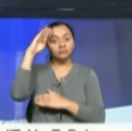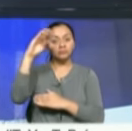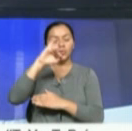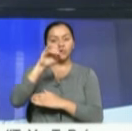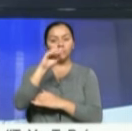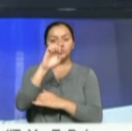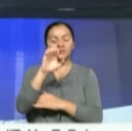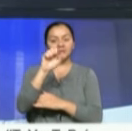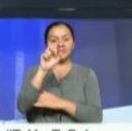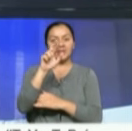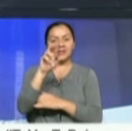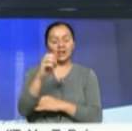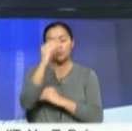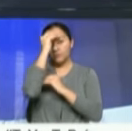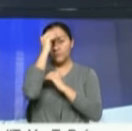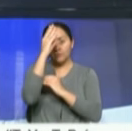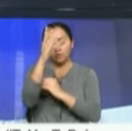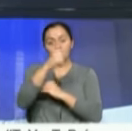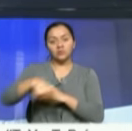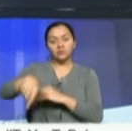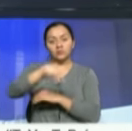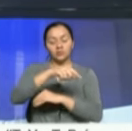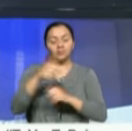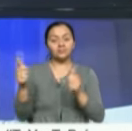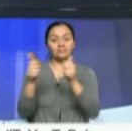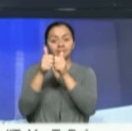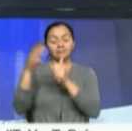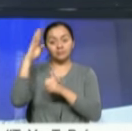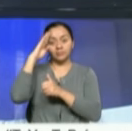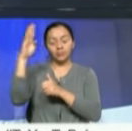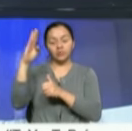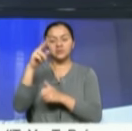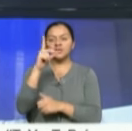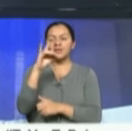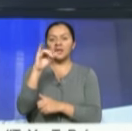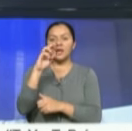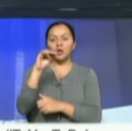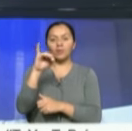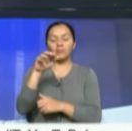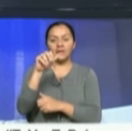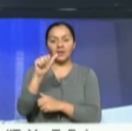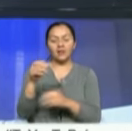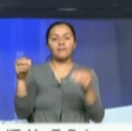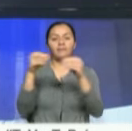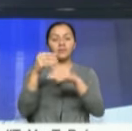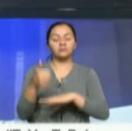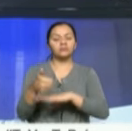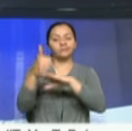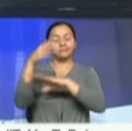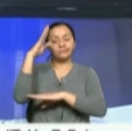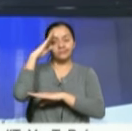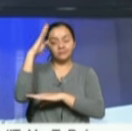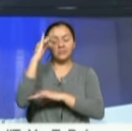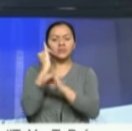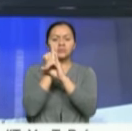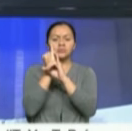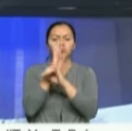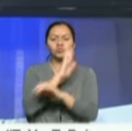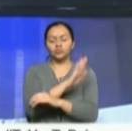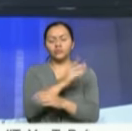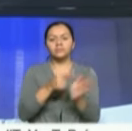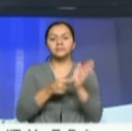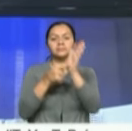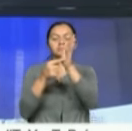Serrano, durante una rueda de prensa junto al comandante de la policía, Diego Mejía, y otros altos oficiales de la institución policial,